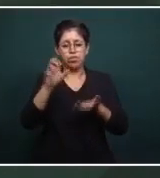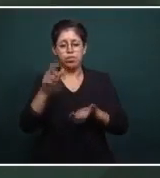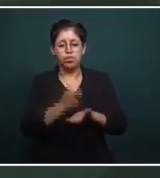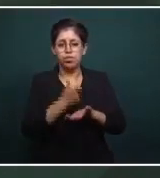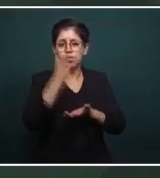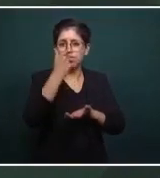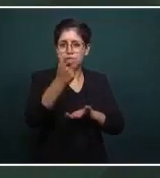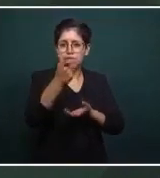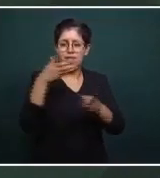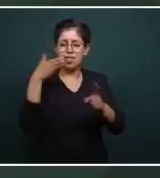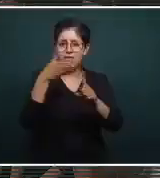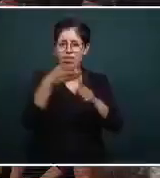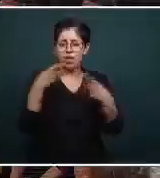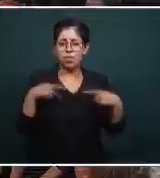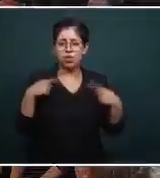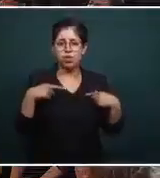que lleguen,